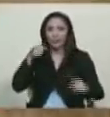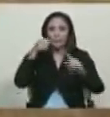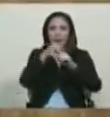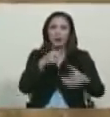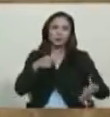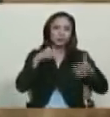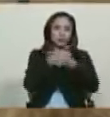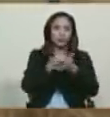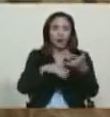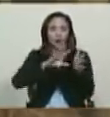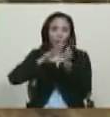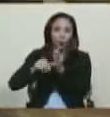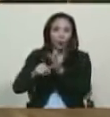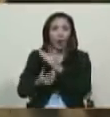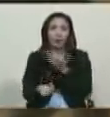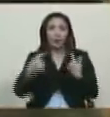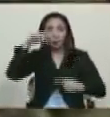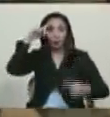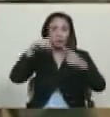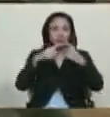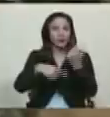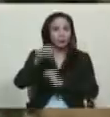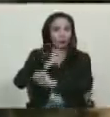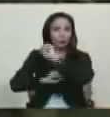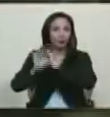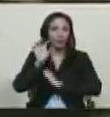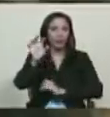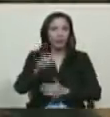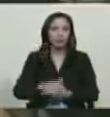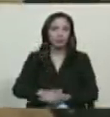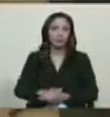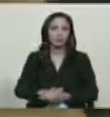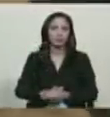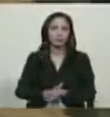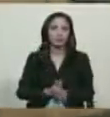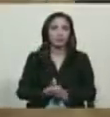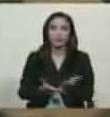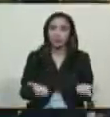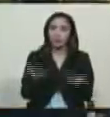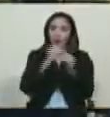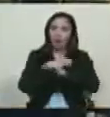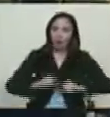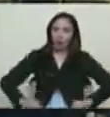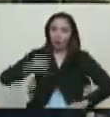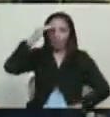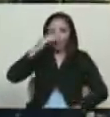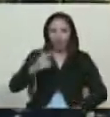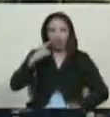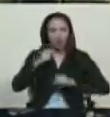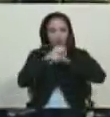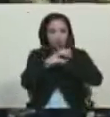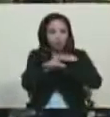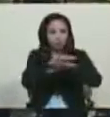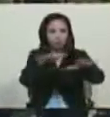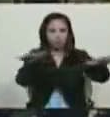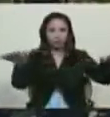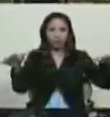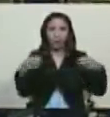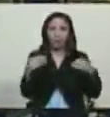delincuencia con el propósito de garantizar la protección del pueblo venezolano la guardia nacional bolivariana que ha expandido